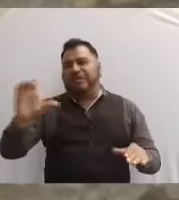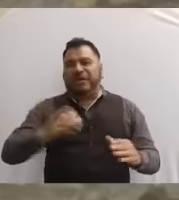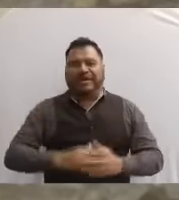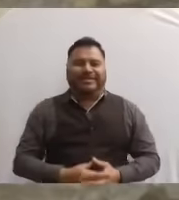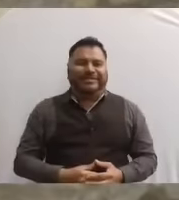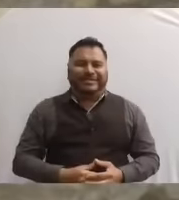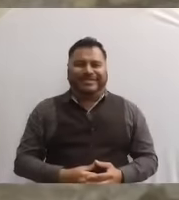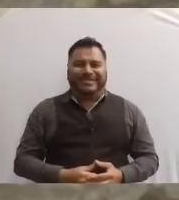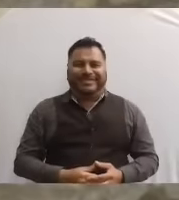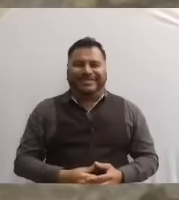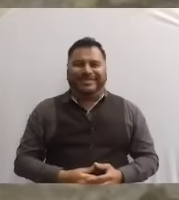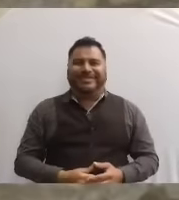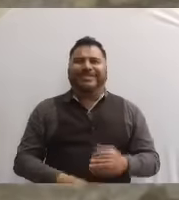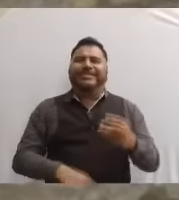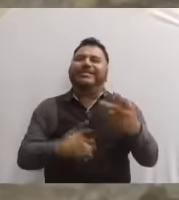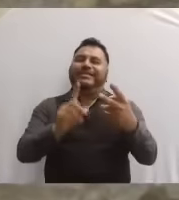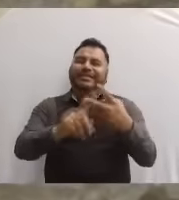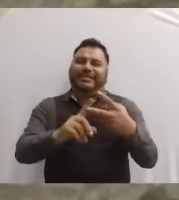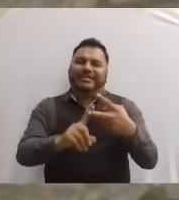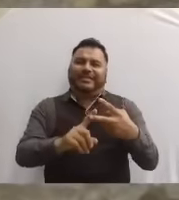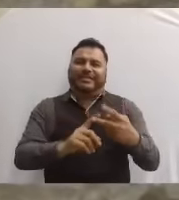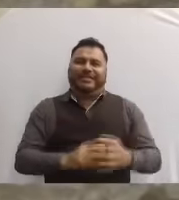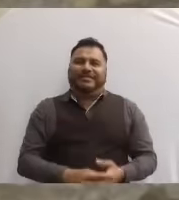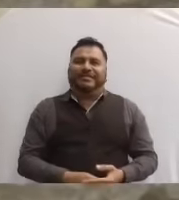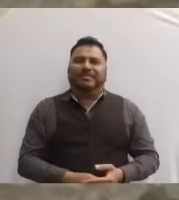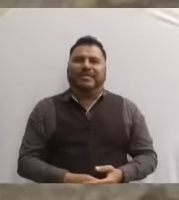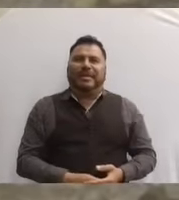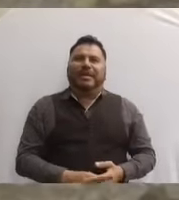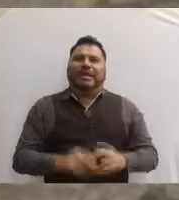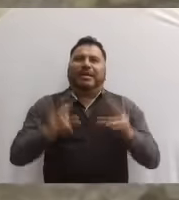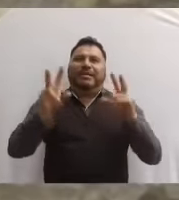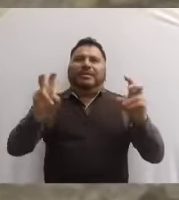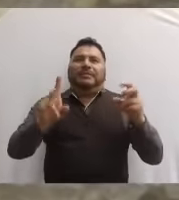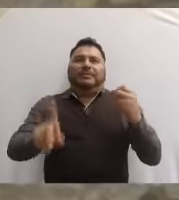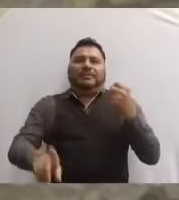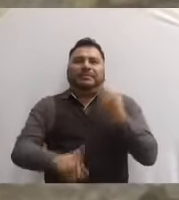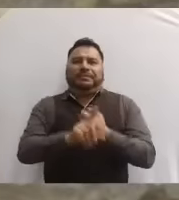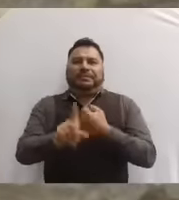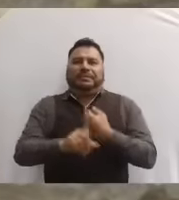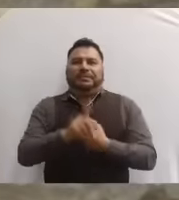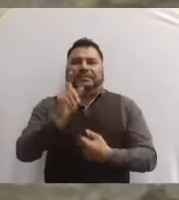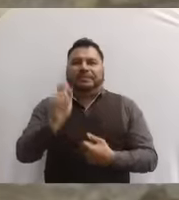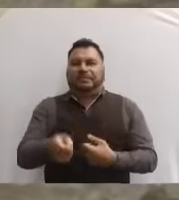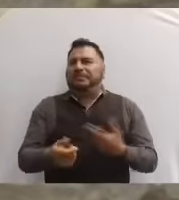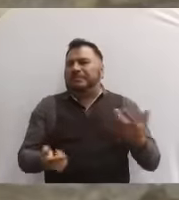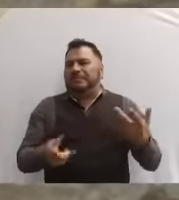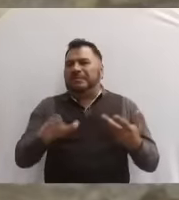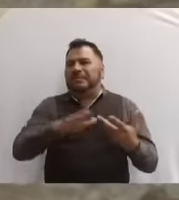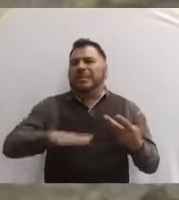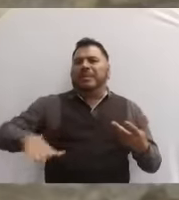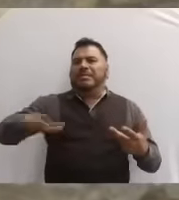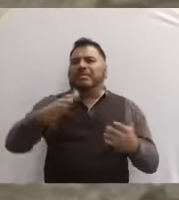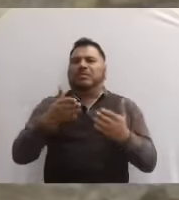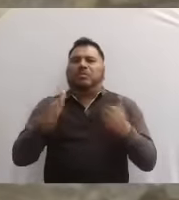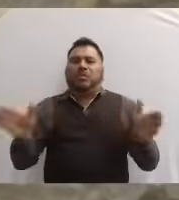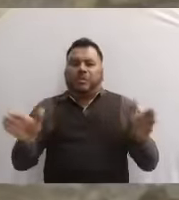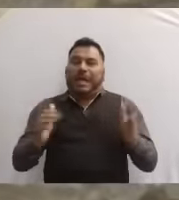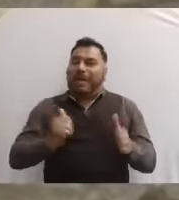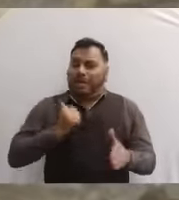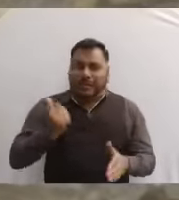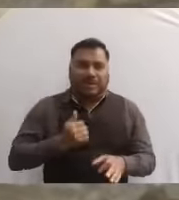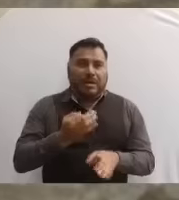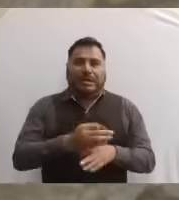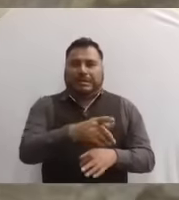California. Segundo, el problema de los espacios públicos, aprovecho porque